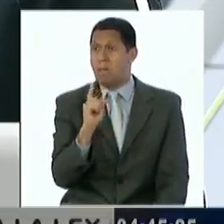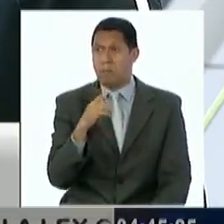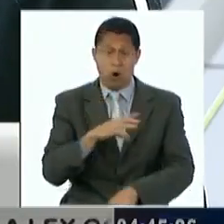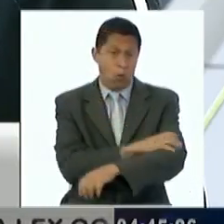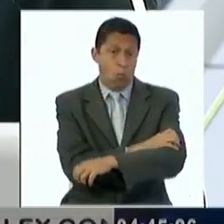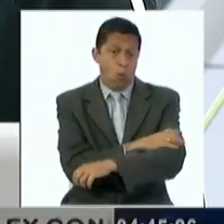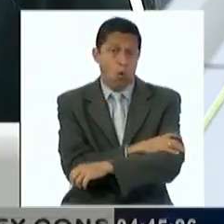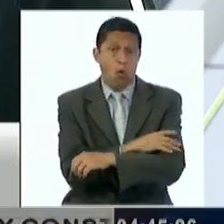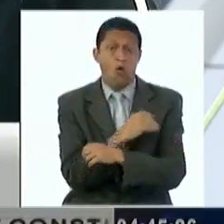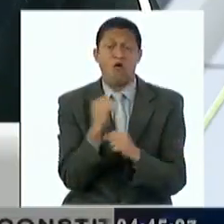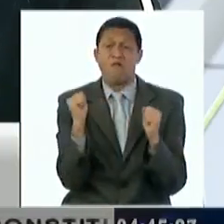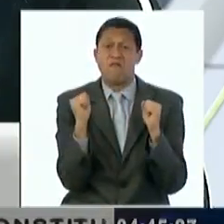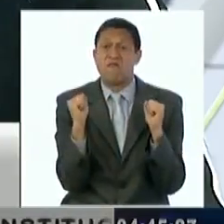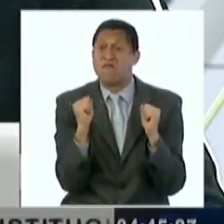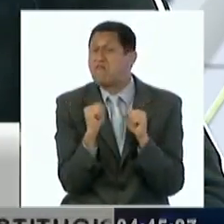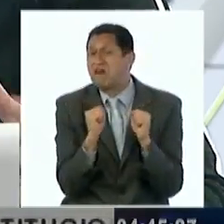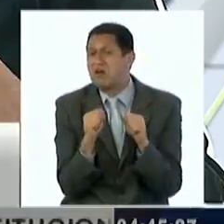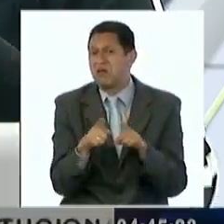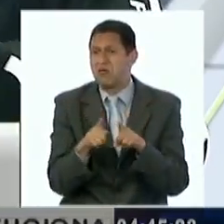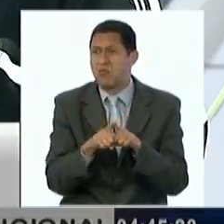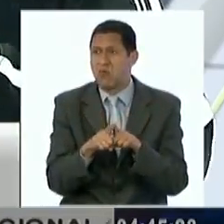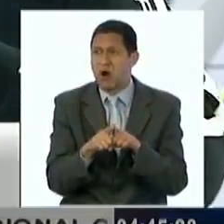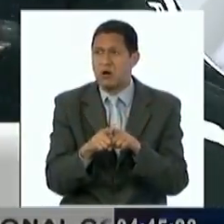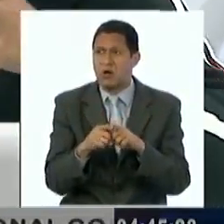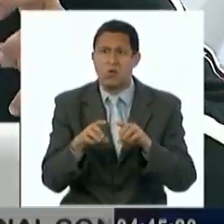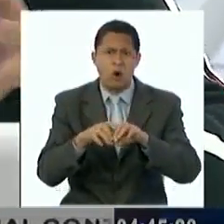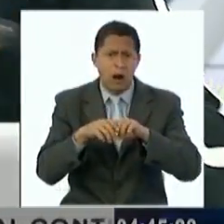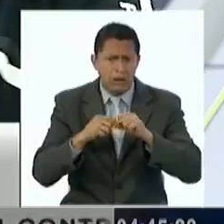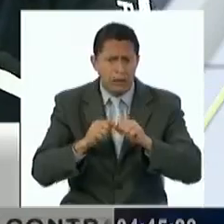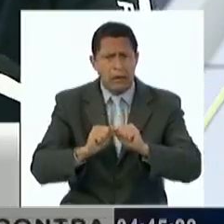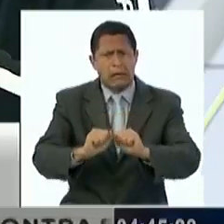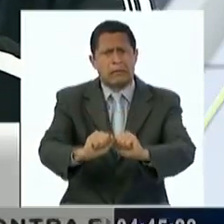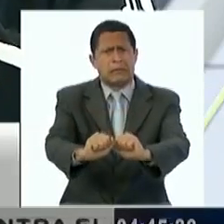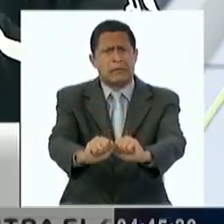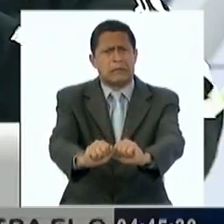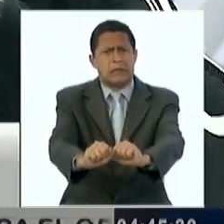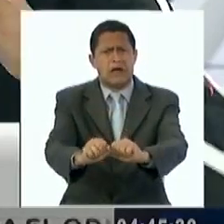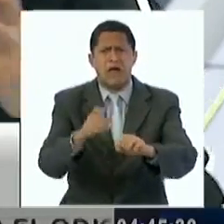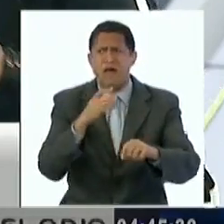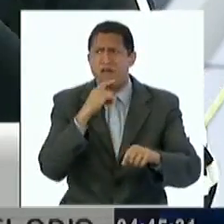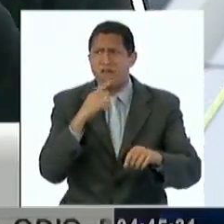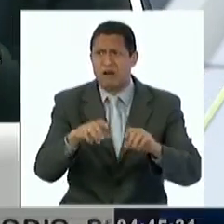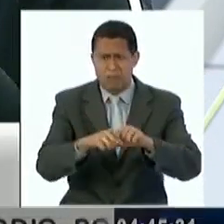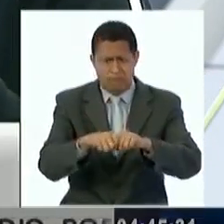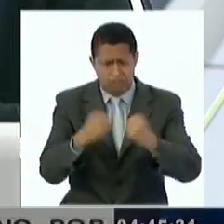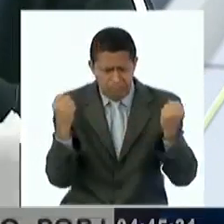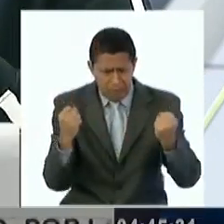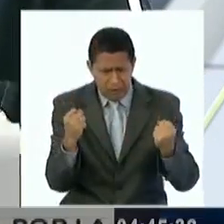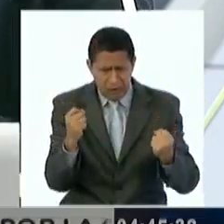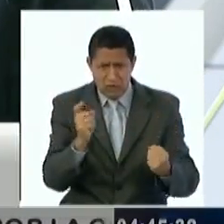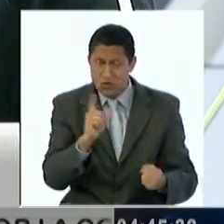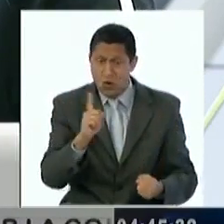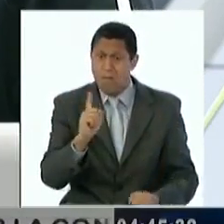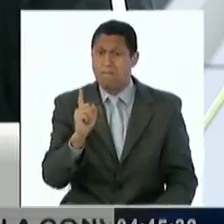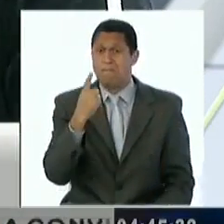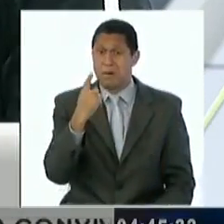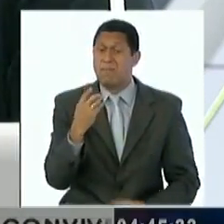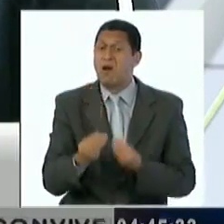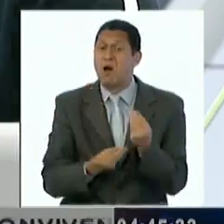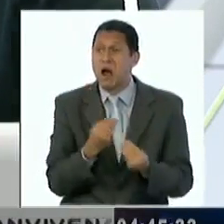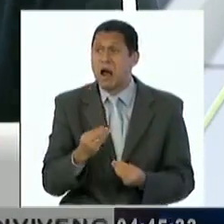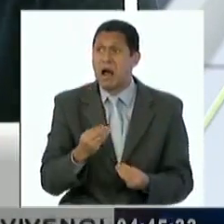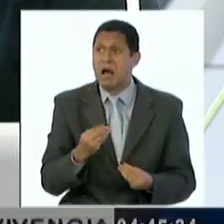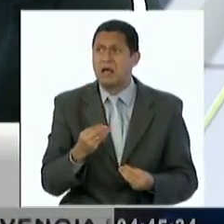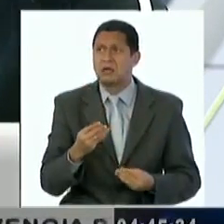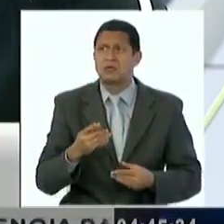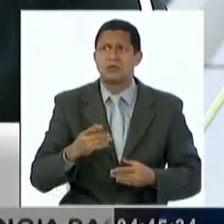músculos están fríos y es como una plastilina que tú comienzas alargarla con esta fría lo que hace es desgarrarle romper entonces lo primero que se hace es un